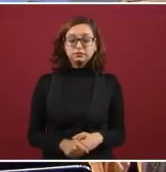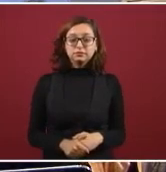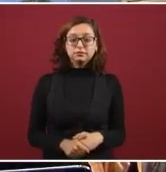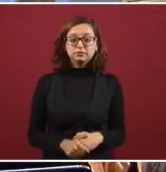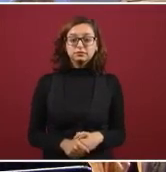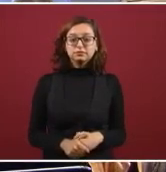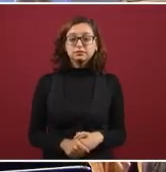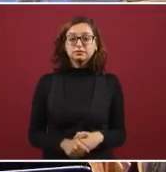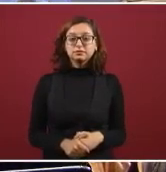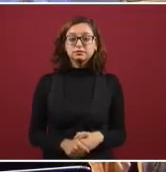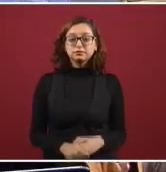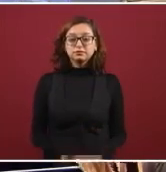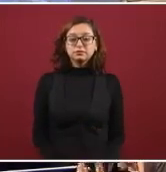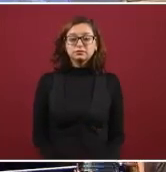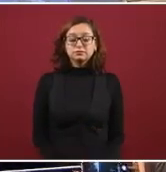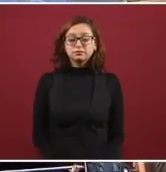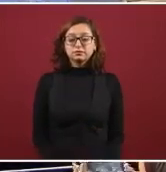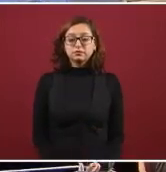¿Sí?